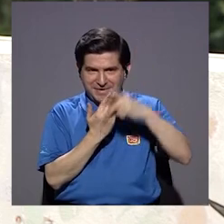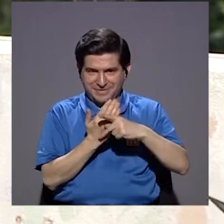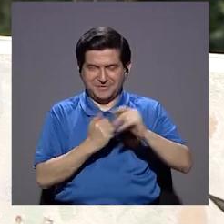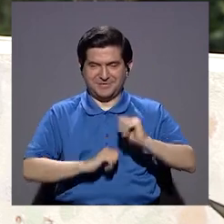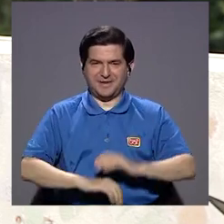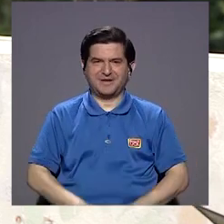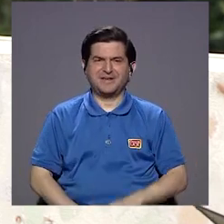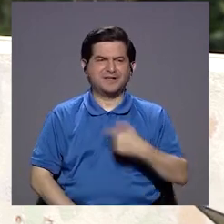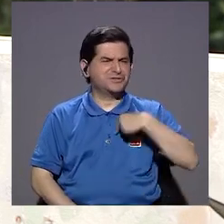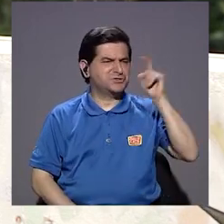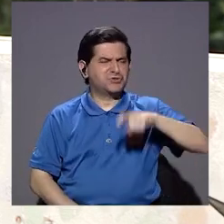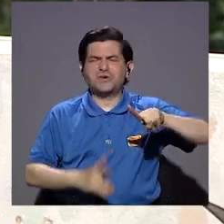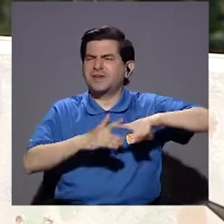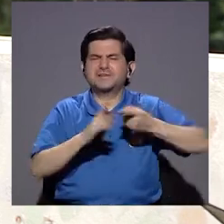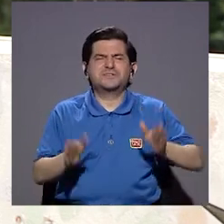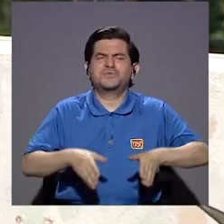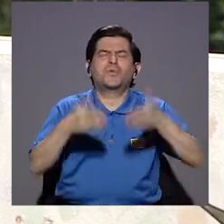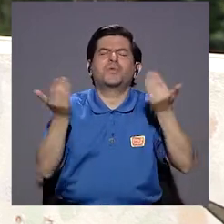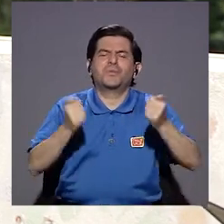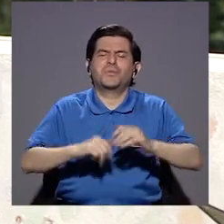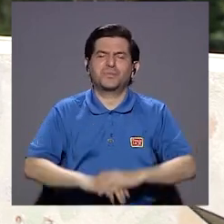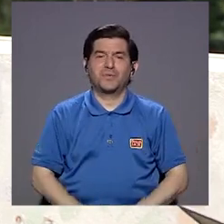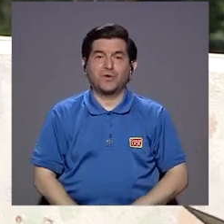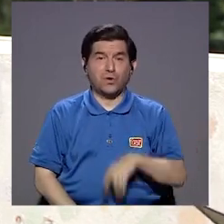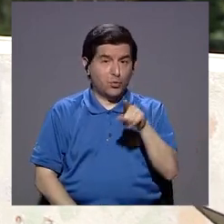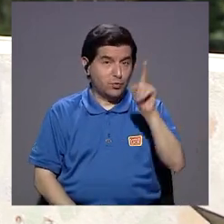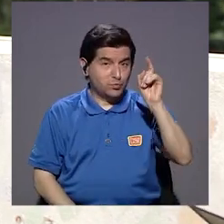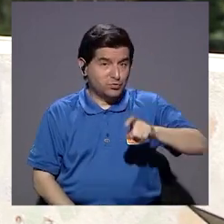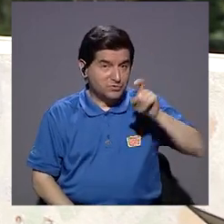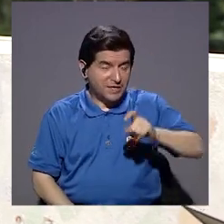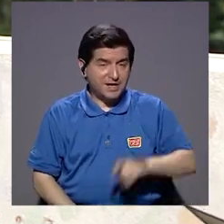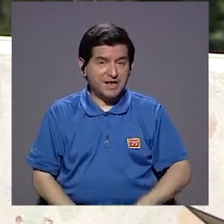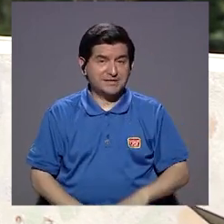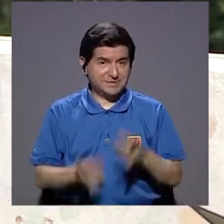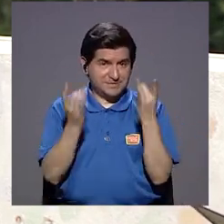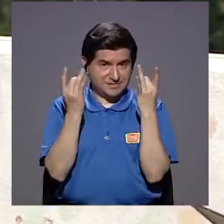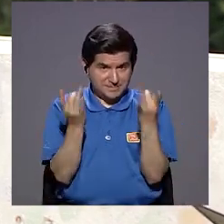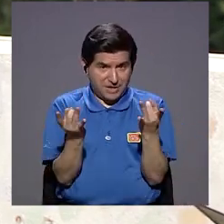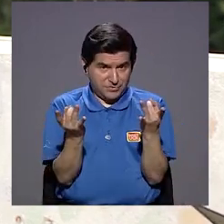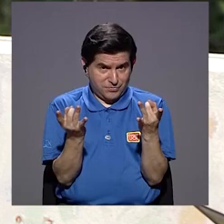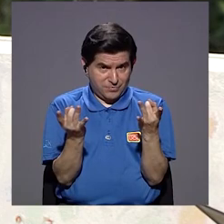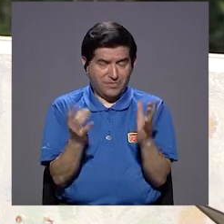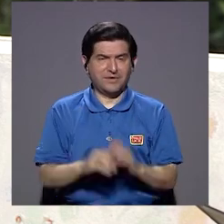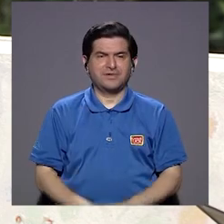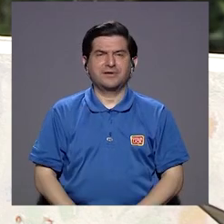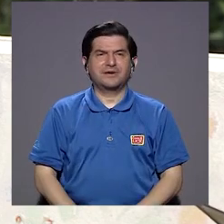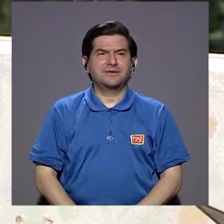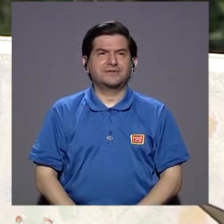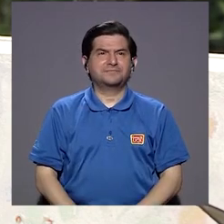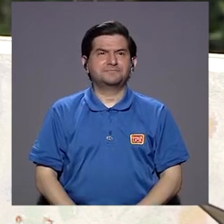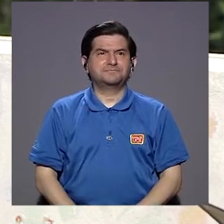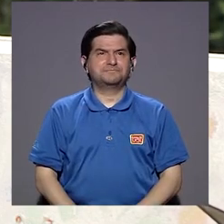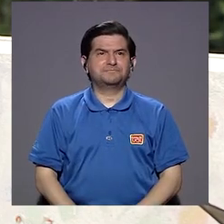por cierto. ¿Qué okay. necesito para arrancar? Si usted necesita hacer yoga, bueno,